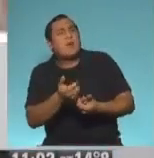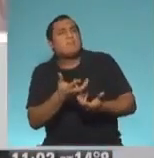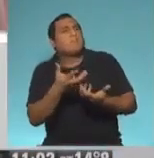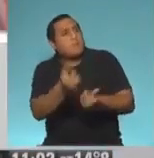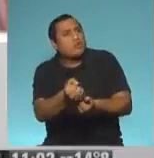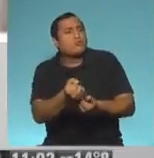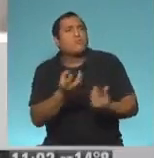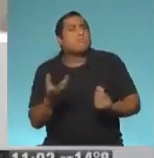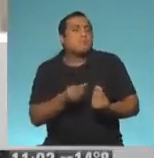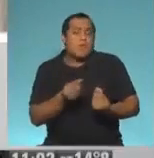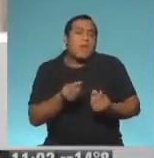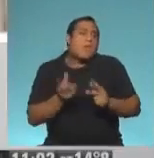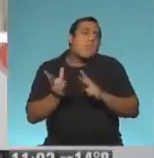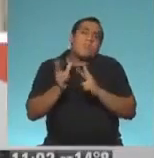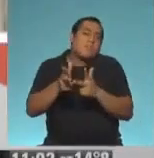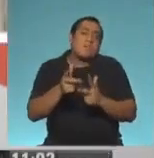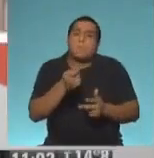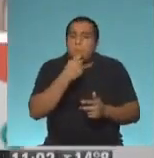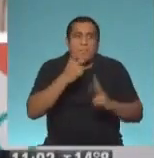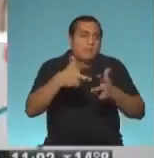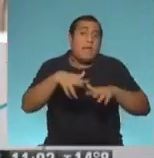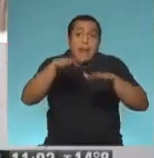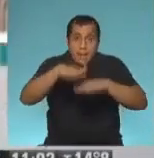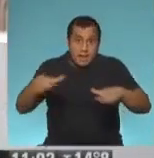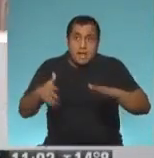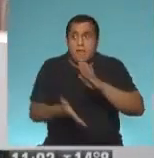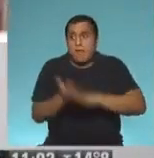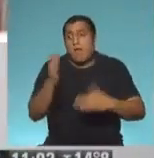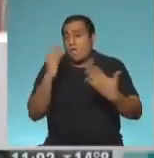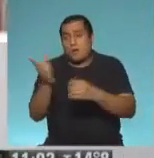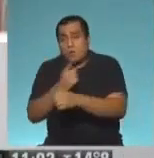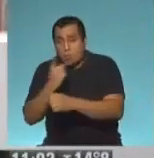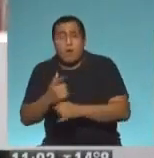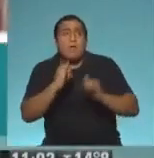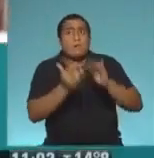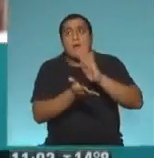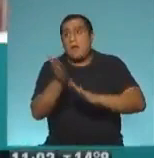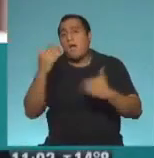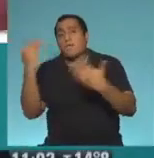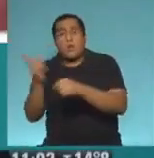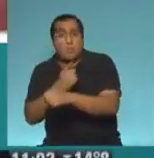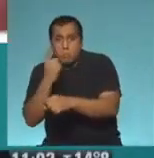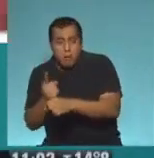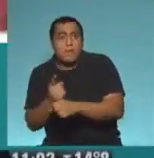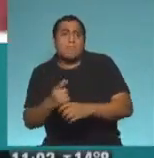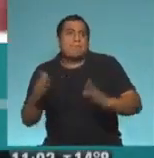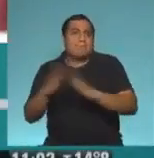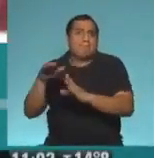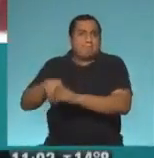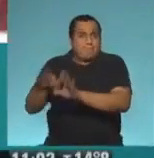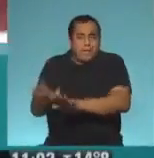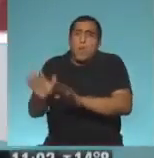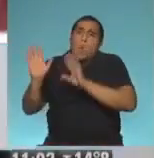digo, porque mucho se ha hablado, se dice, bueno, los niños que no pueden salir o los adolescentes que no pueden salir están, por supuesto, aislados, como el